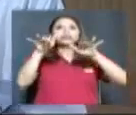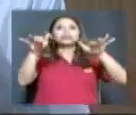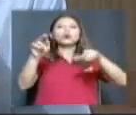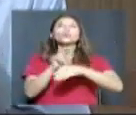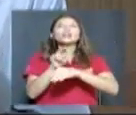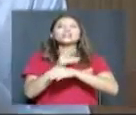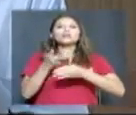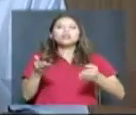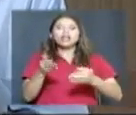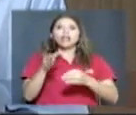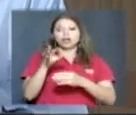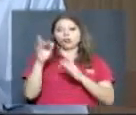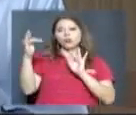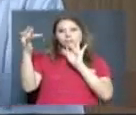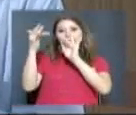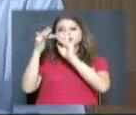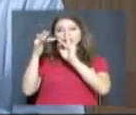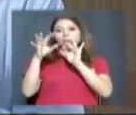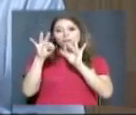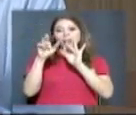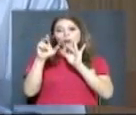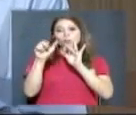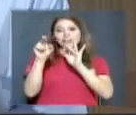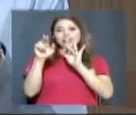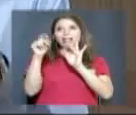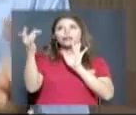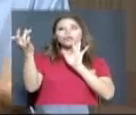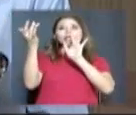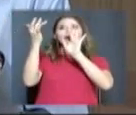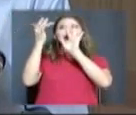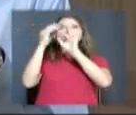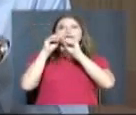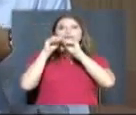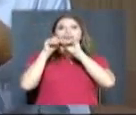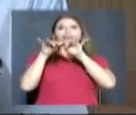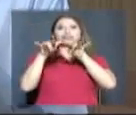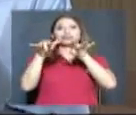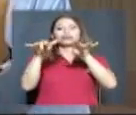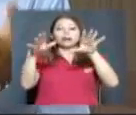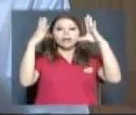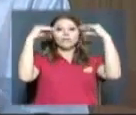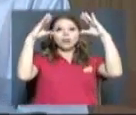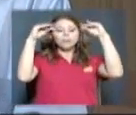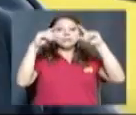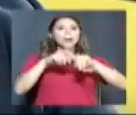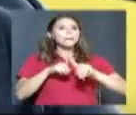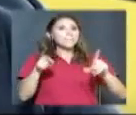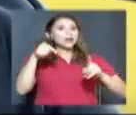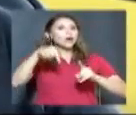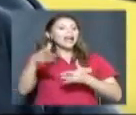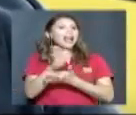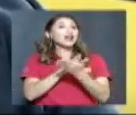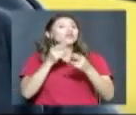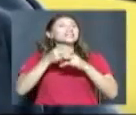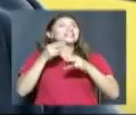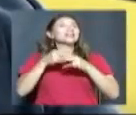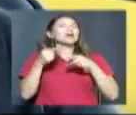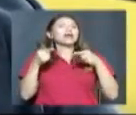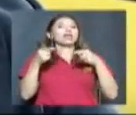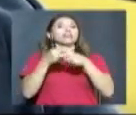frecuencia, y sobre frecuencia enviamos nuestros datos, ¿verdad? El asunto acá es que, por ejemplo, hay conceptos como lo que se llama interferencia,